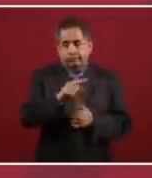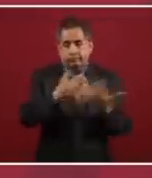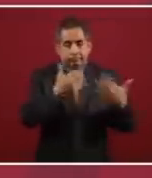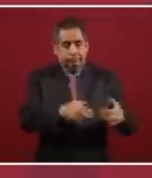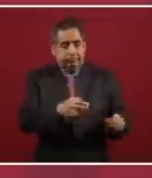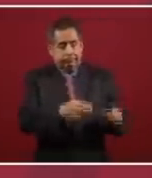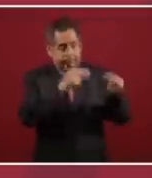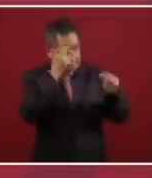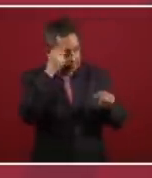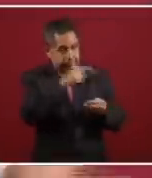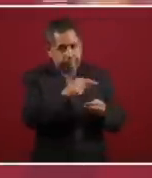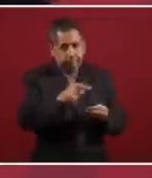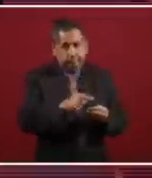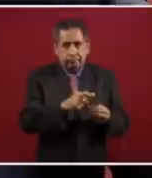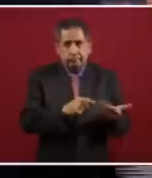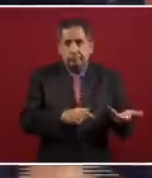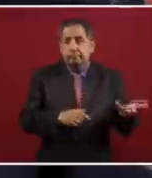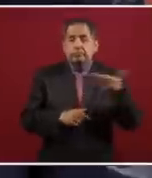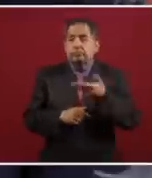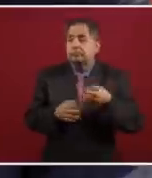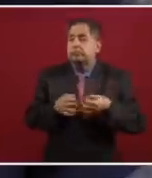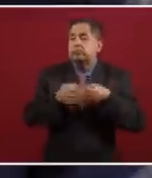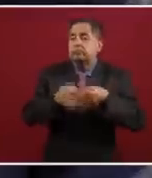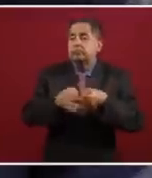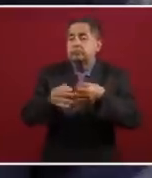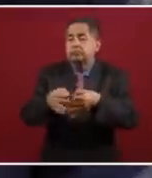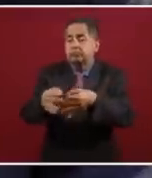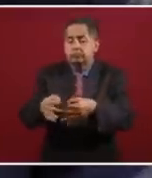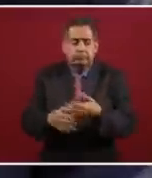empresas están pidiendo prórroga,